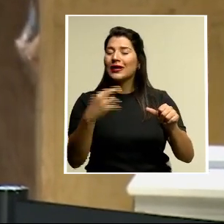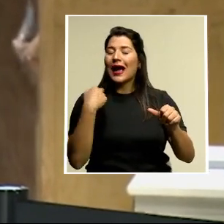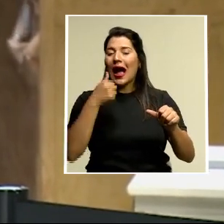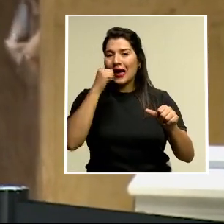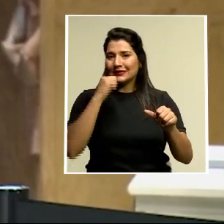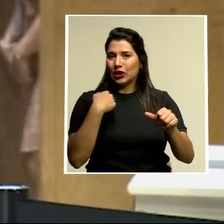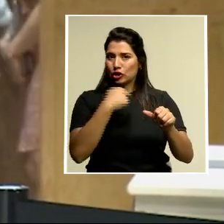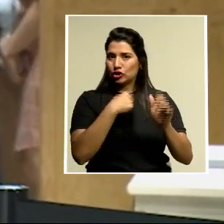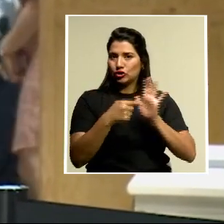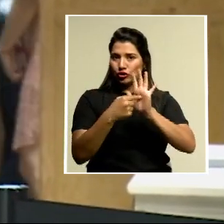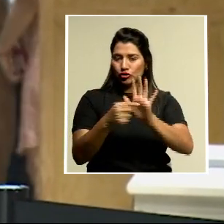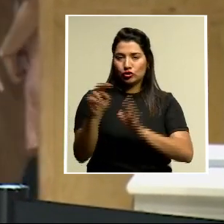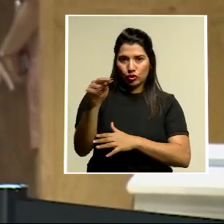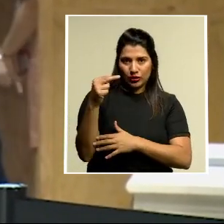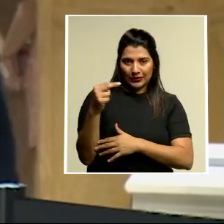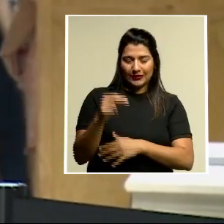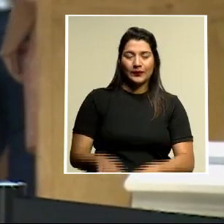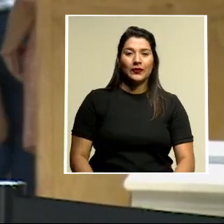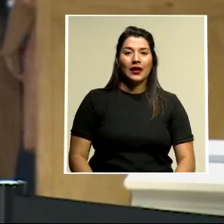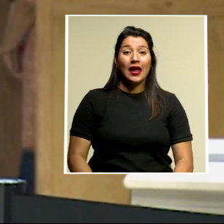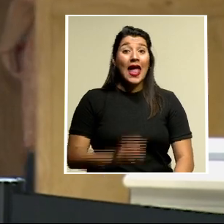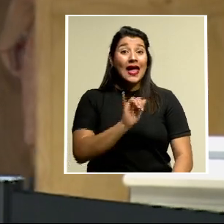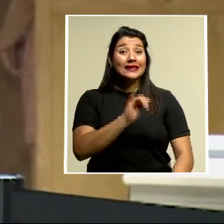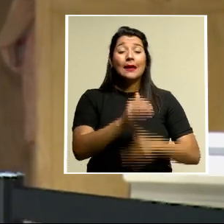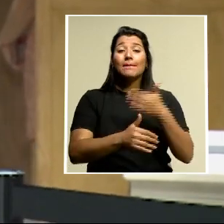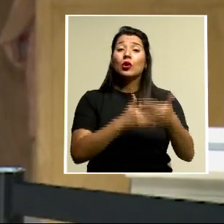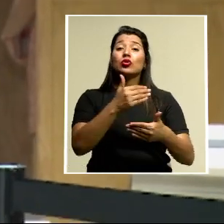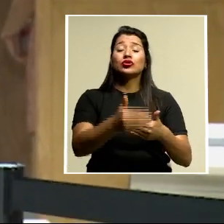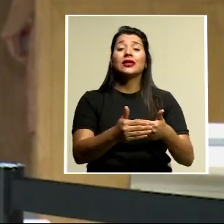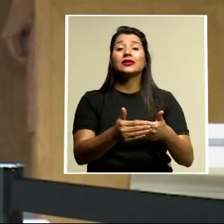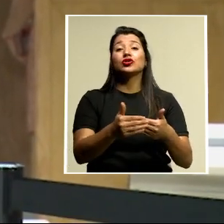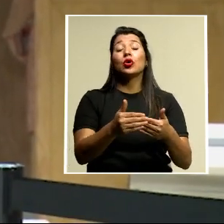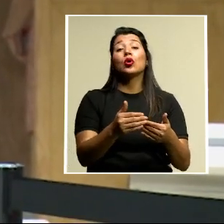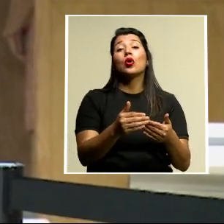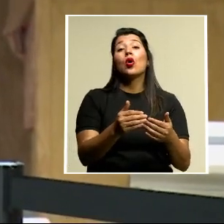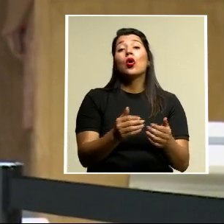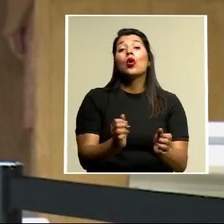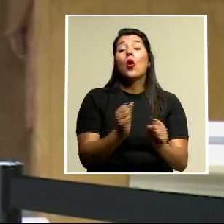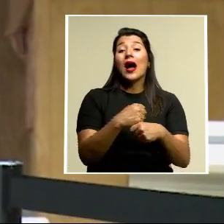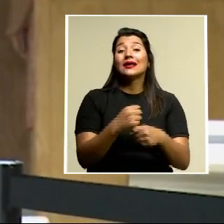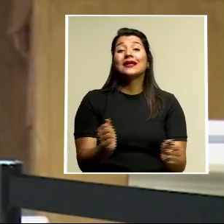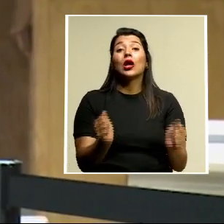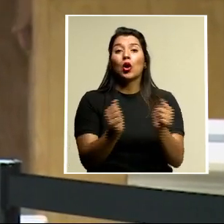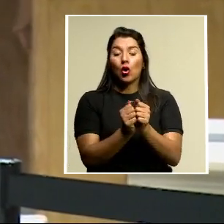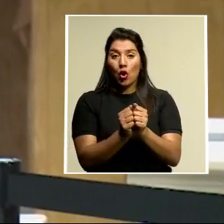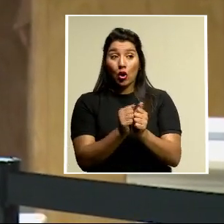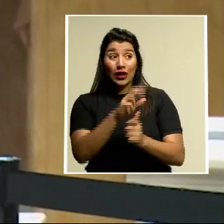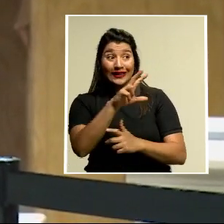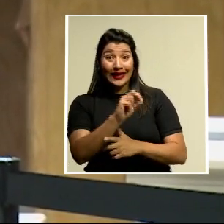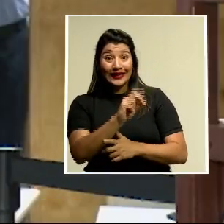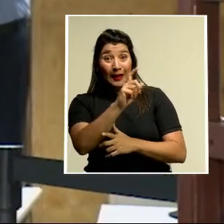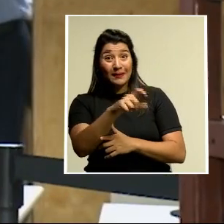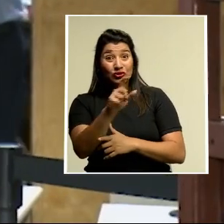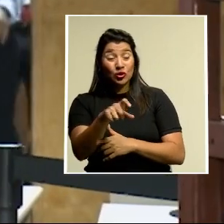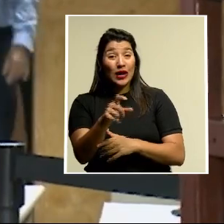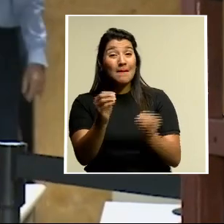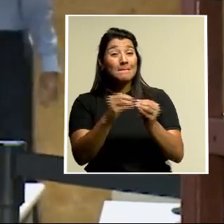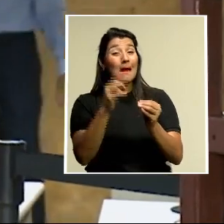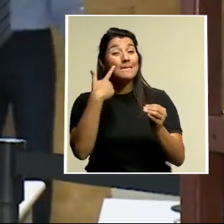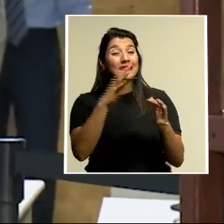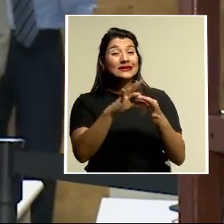le voy a decir algo muy interesante. La gran mayoría de las personas a quienes se les imponen medidas alternas a la